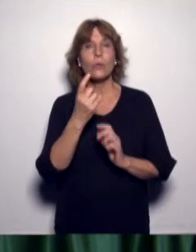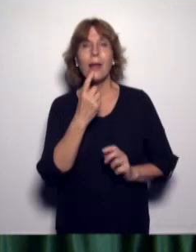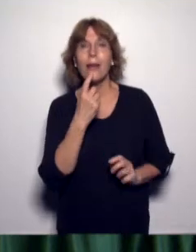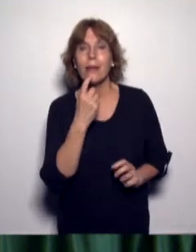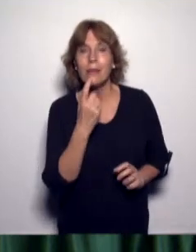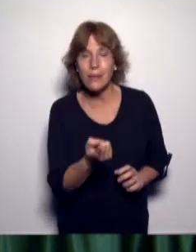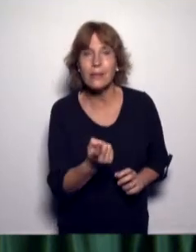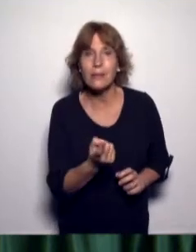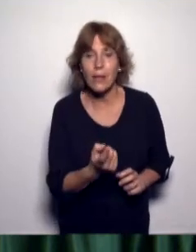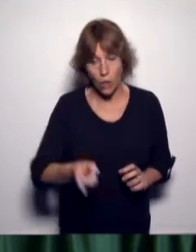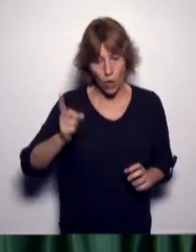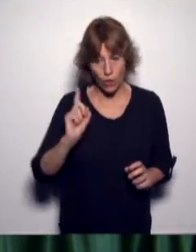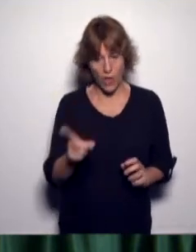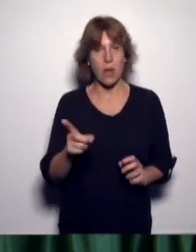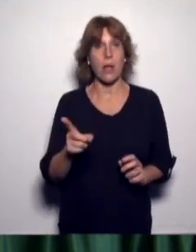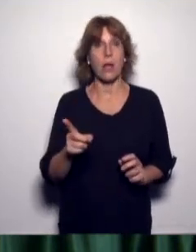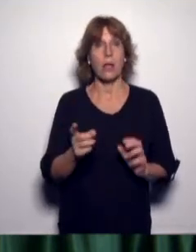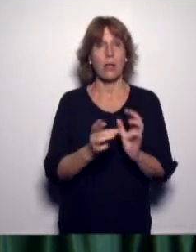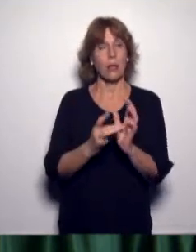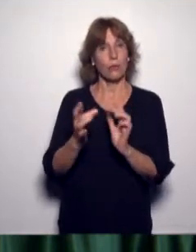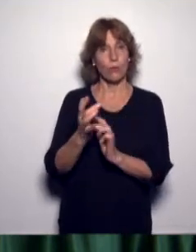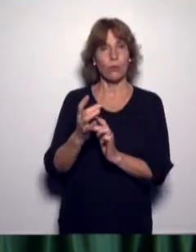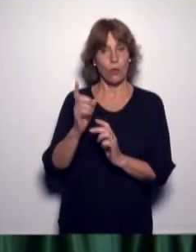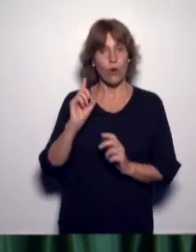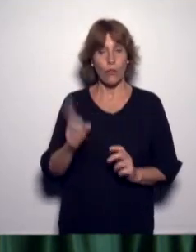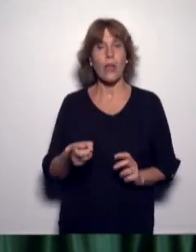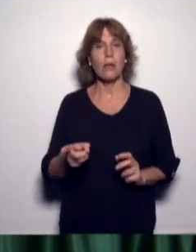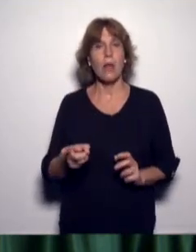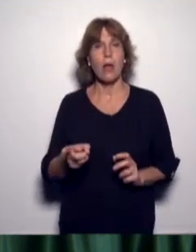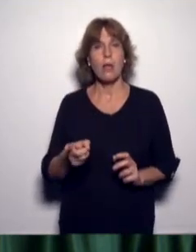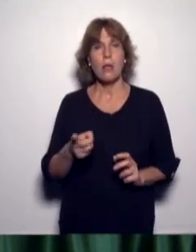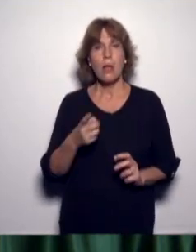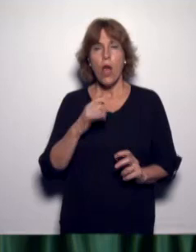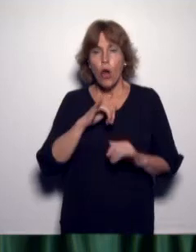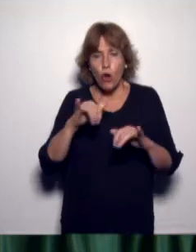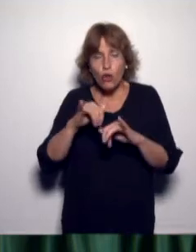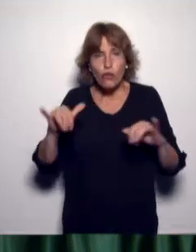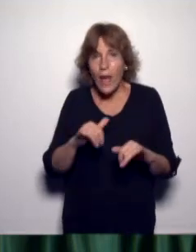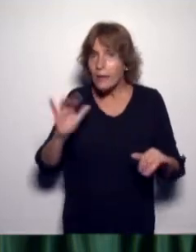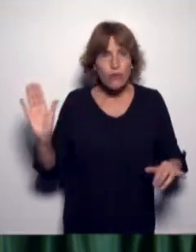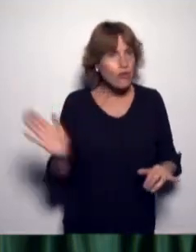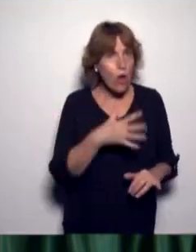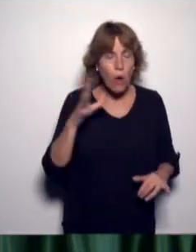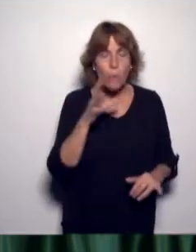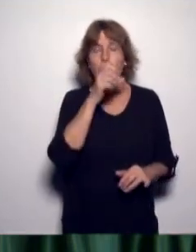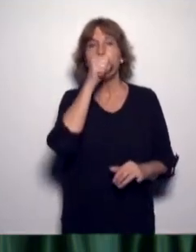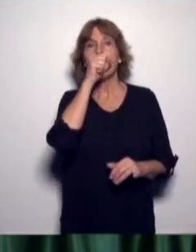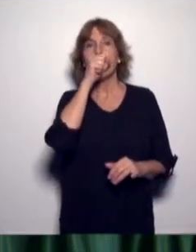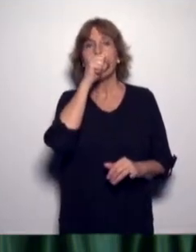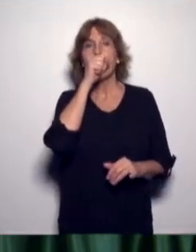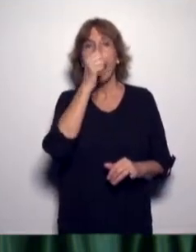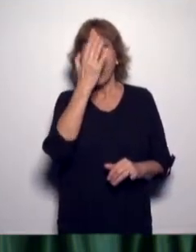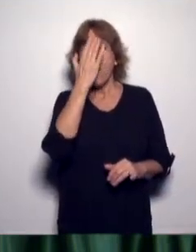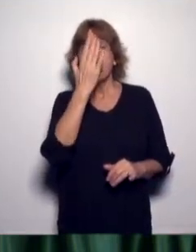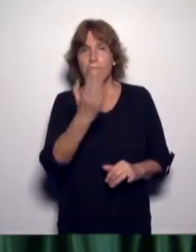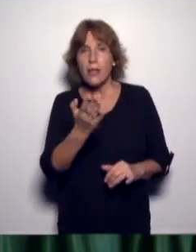le advierte severamente, dice el Evangelio, no le digas nada a nadie, anda a presentarte al sacerdote,